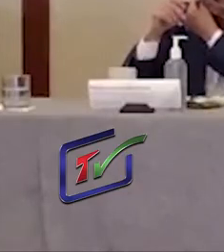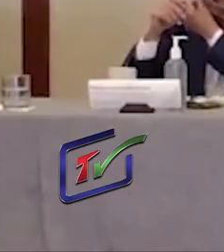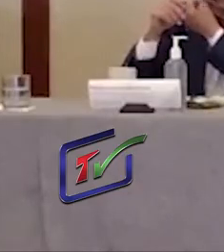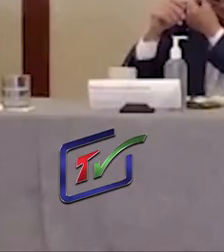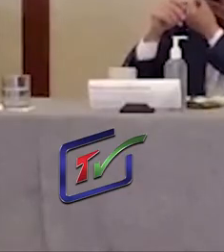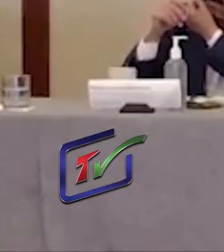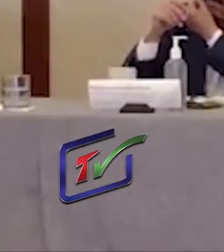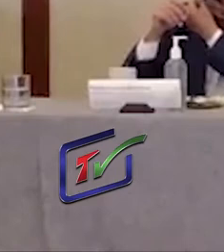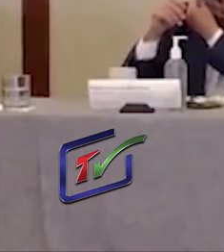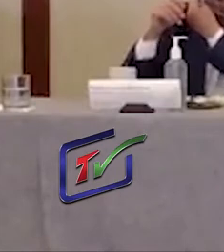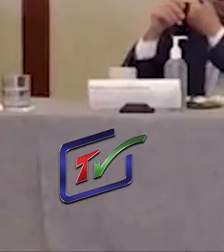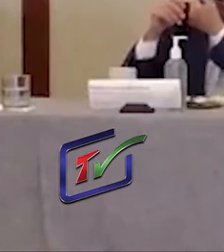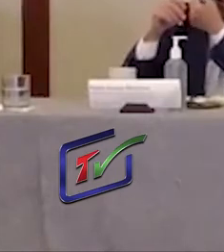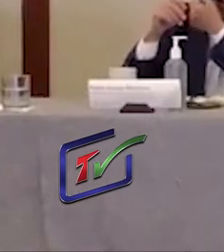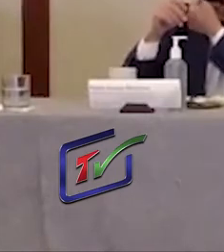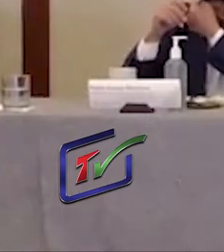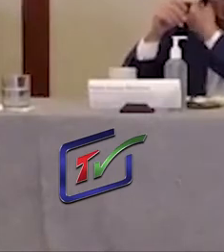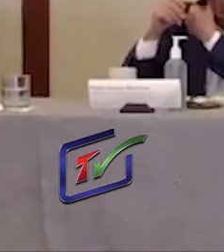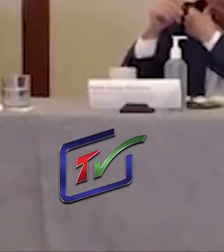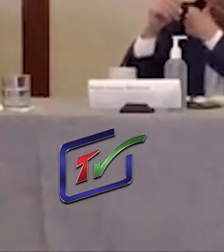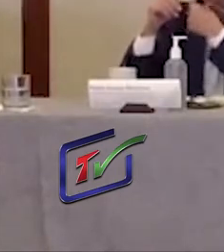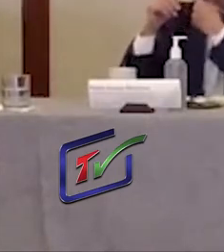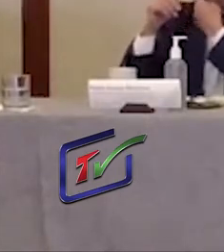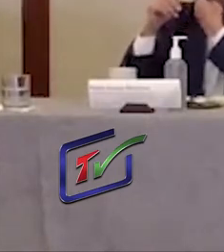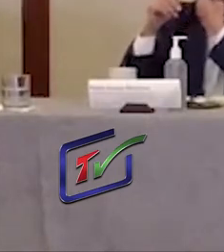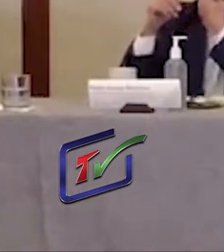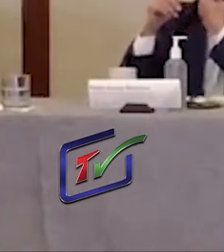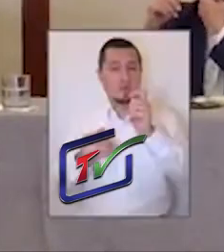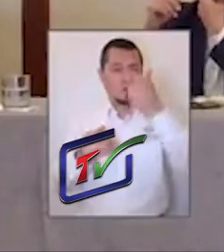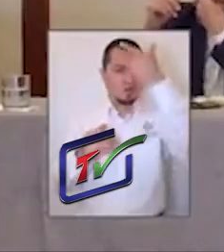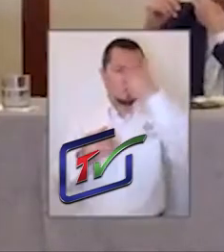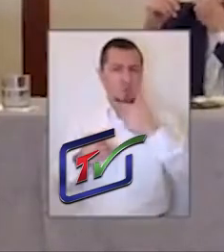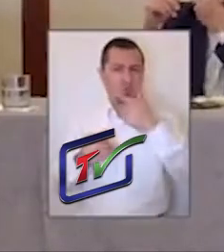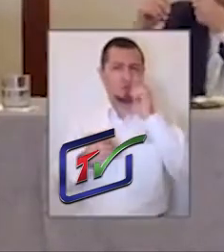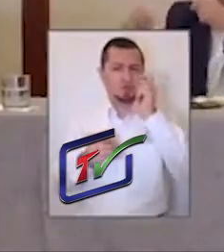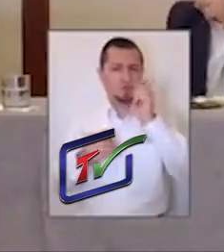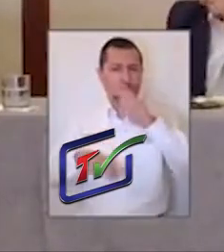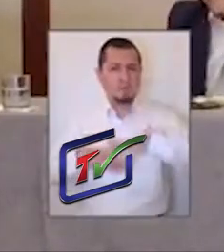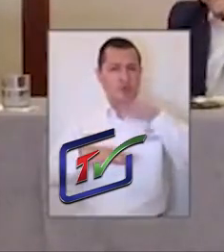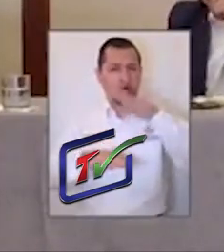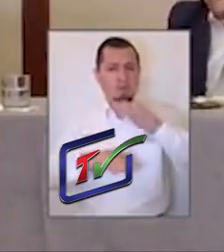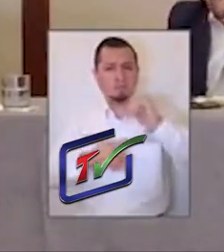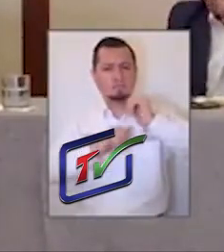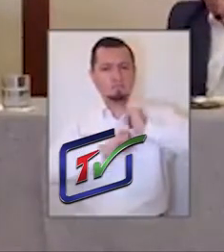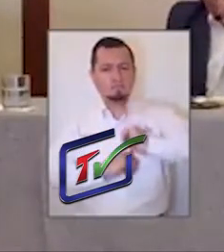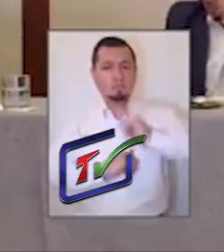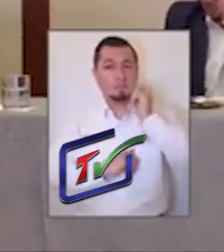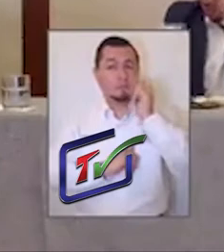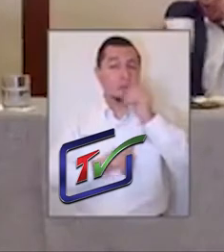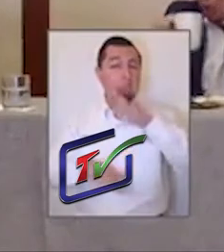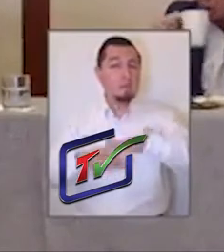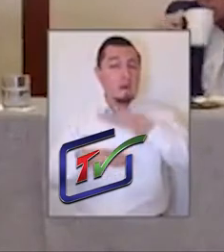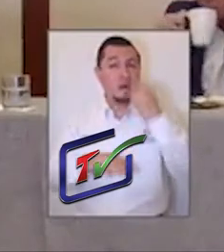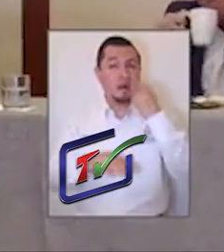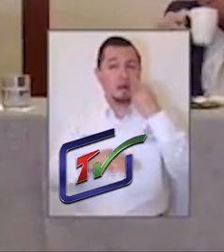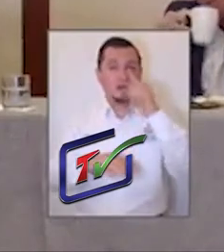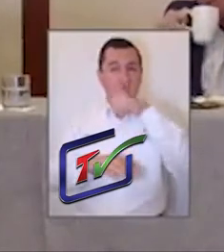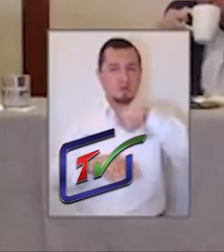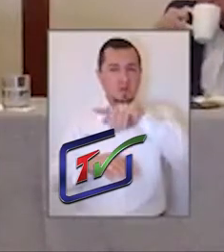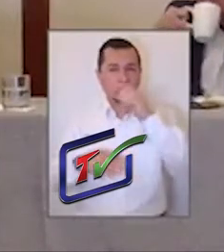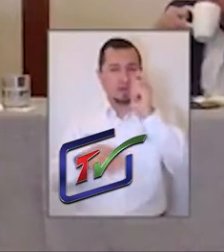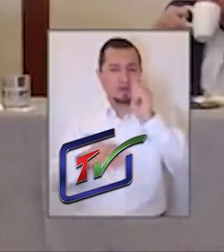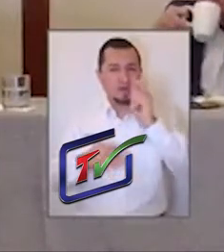poner énfasis en lo siguiente. Las actividades nocturnas en el terreno económico, particularmente las de